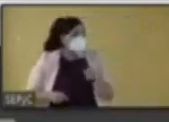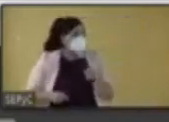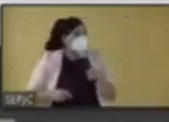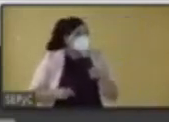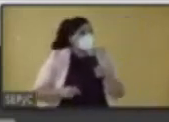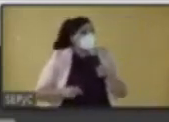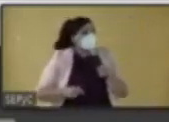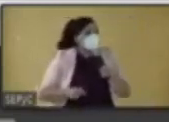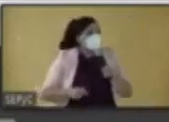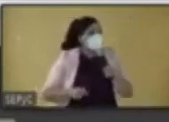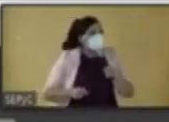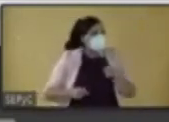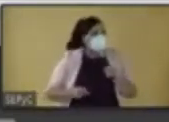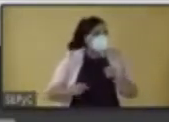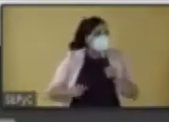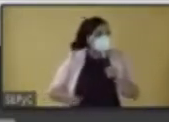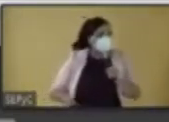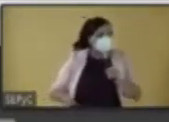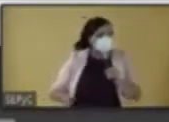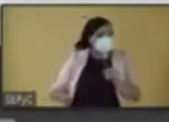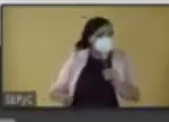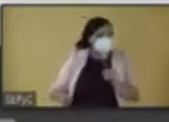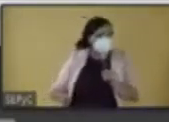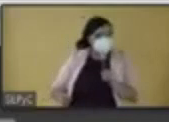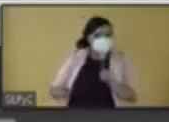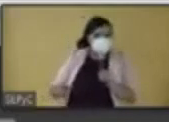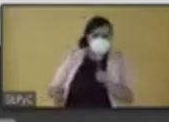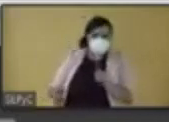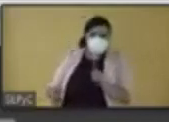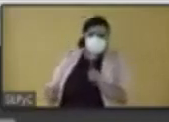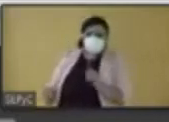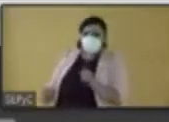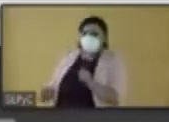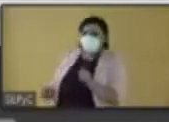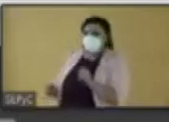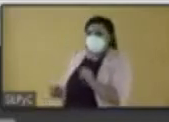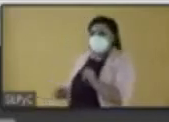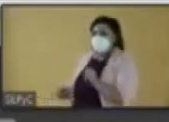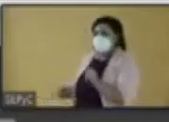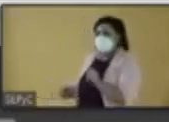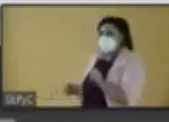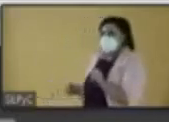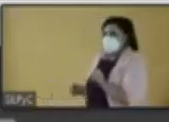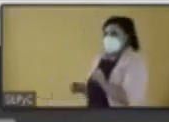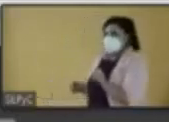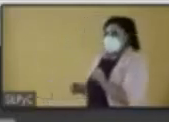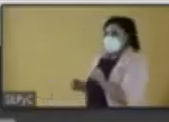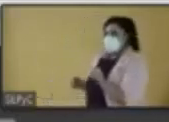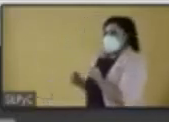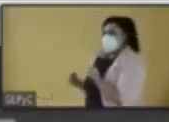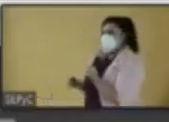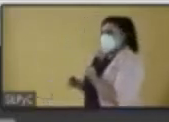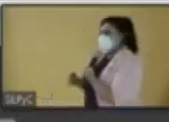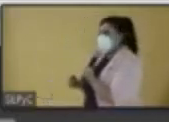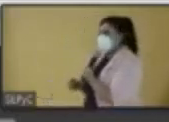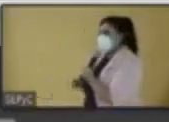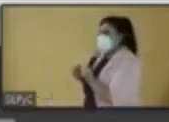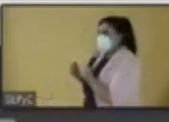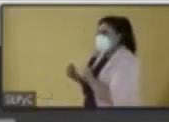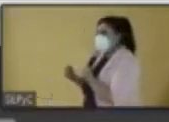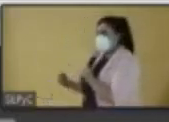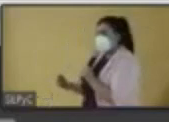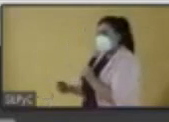propiedad. Para el caso de quienes adquirieron su inmueble directamente con la persona moral o las instituciones